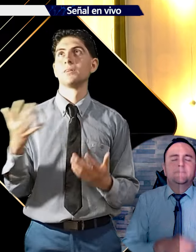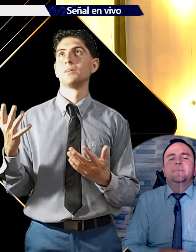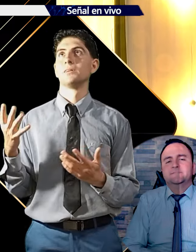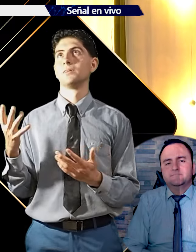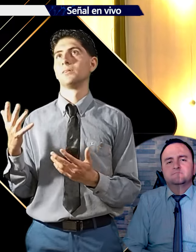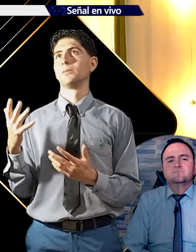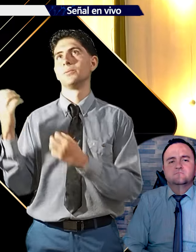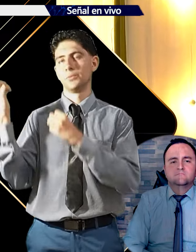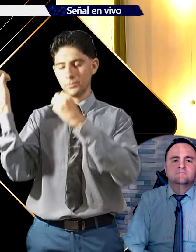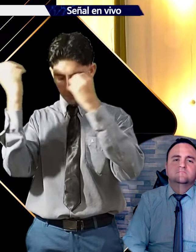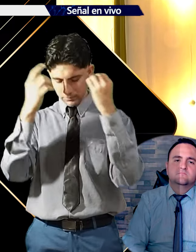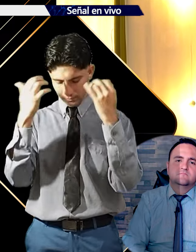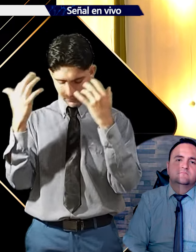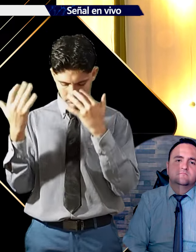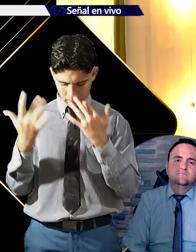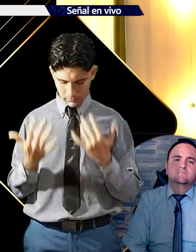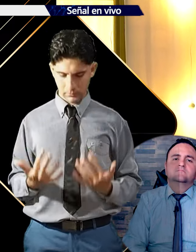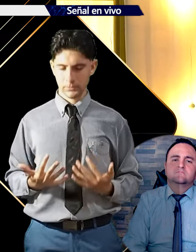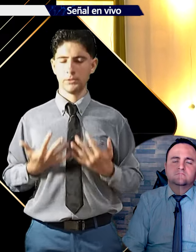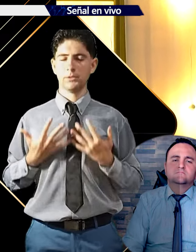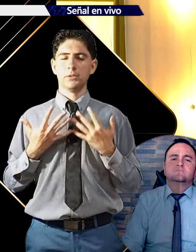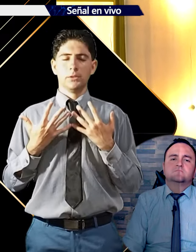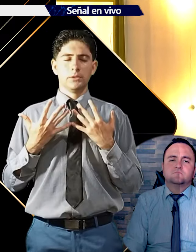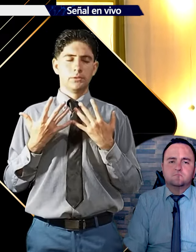Los que tenemos